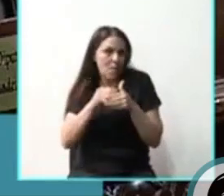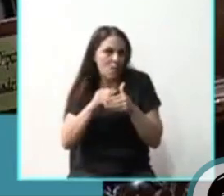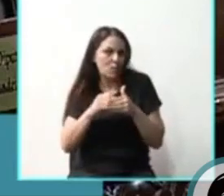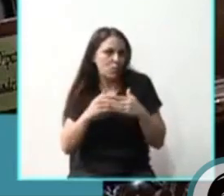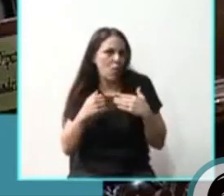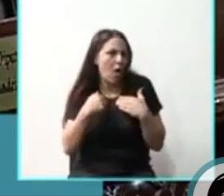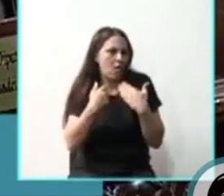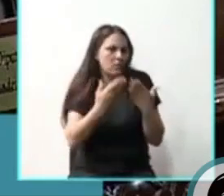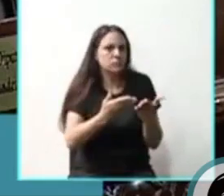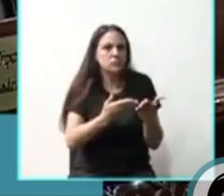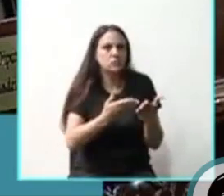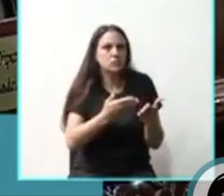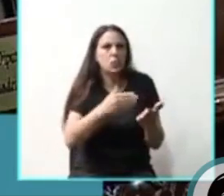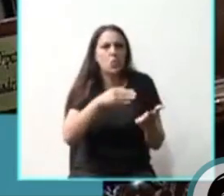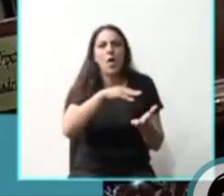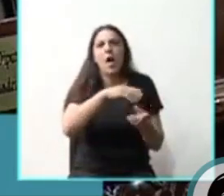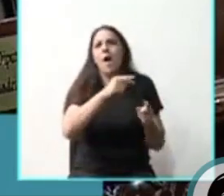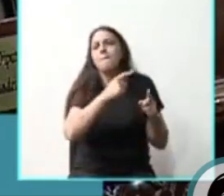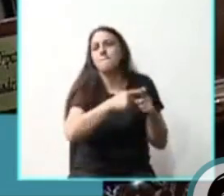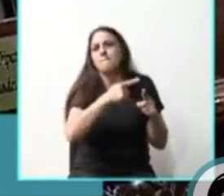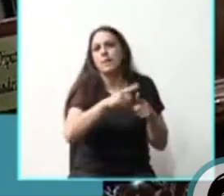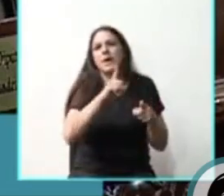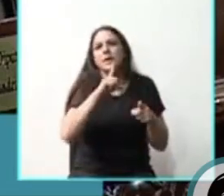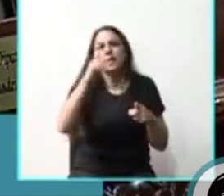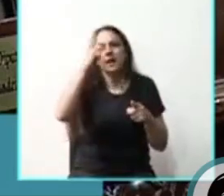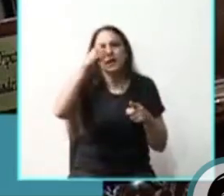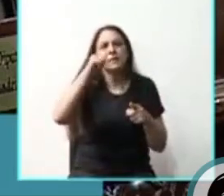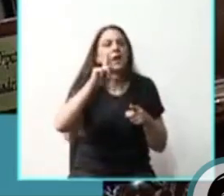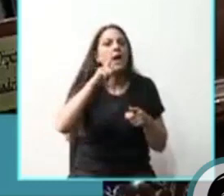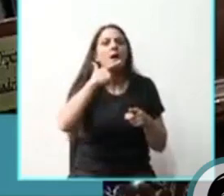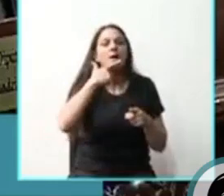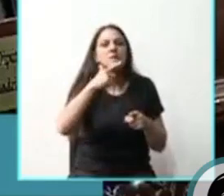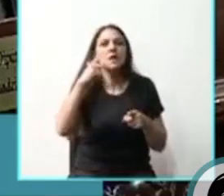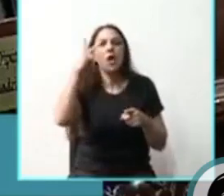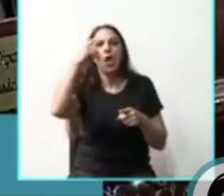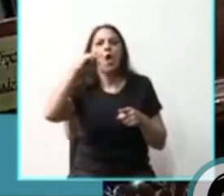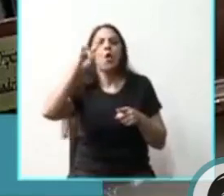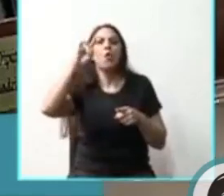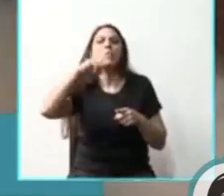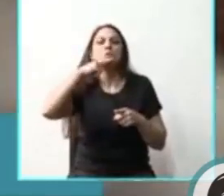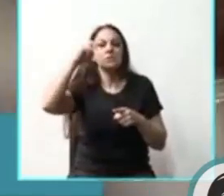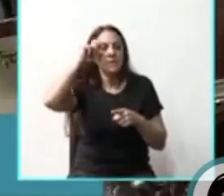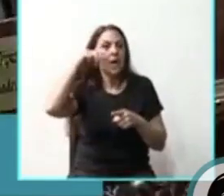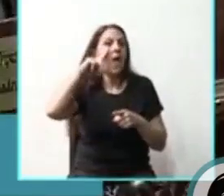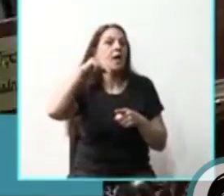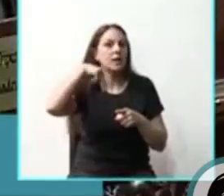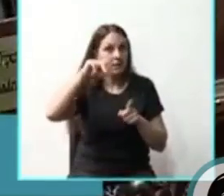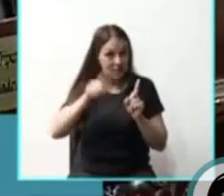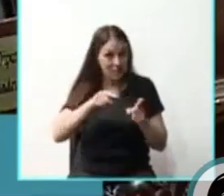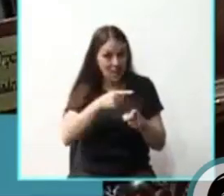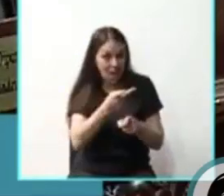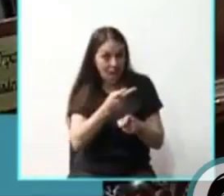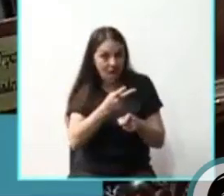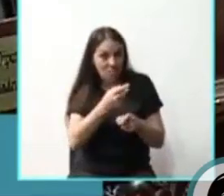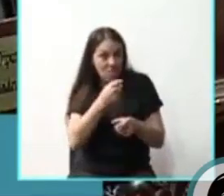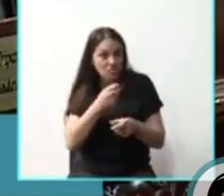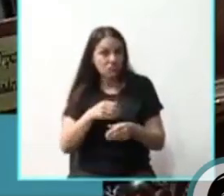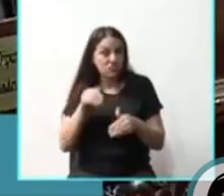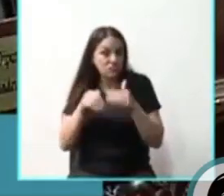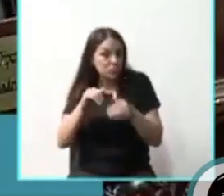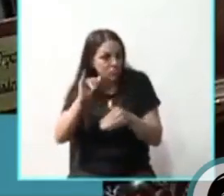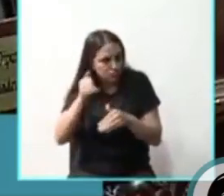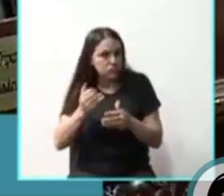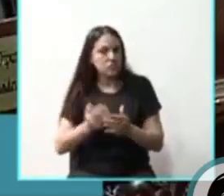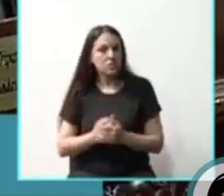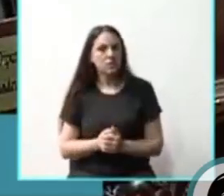plaza hussein entre otras y también me sorprendió digo porque